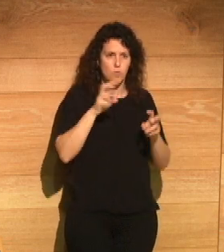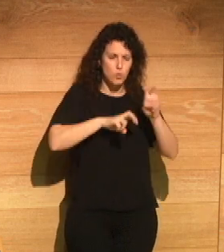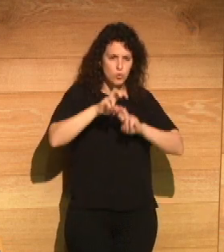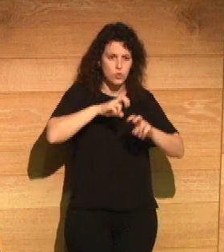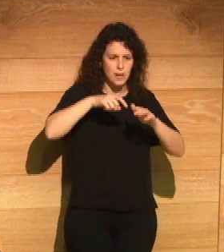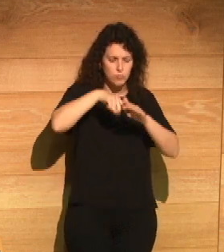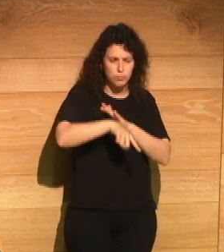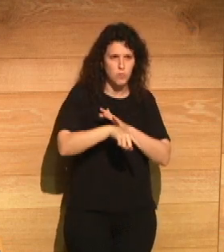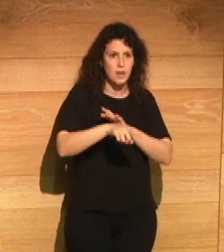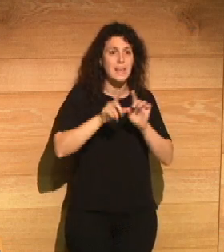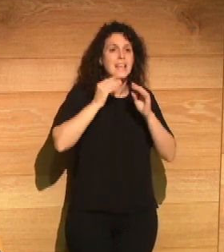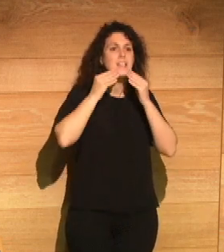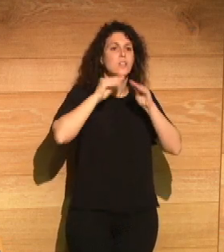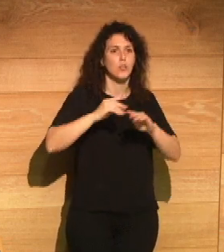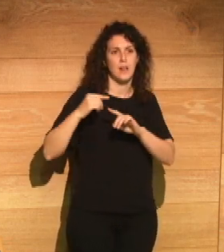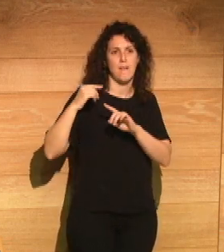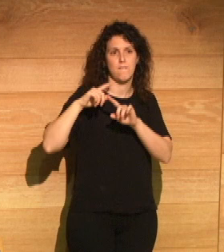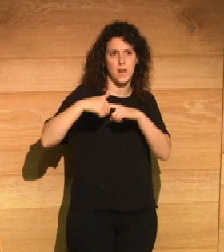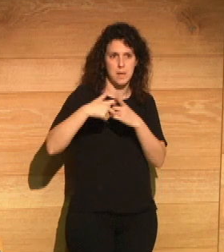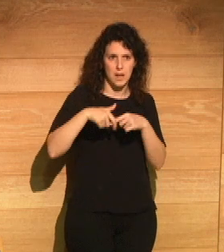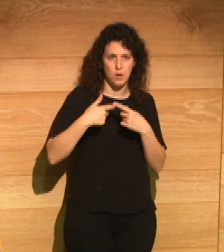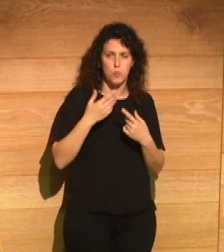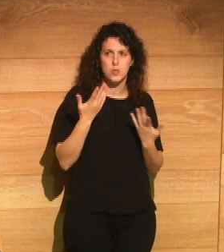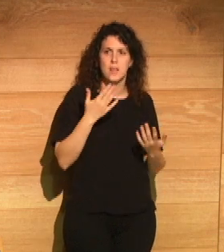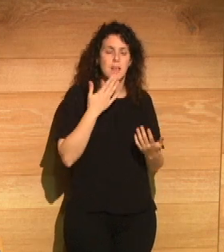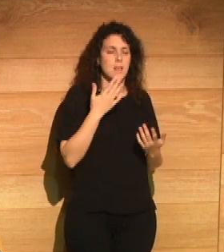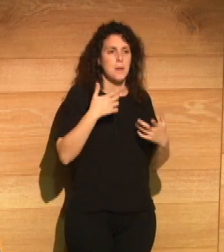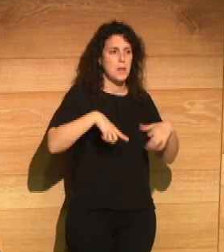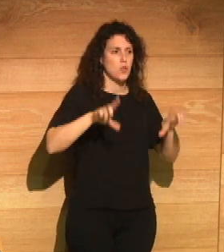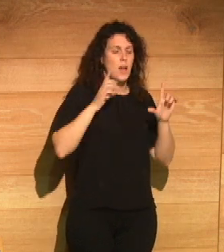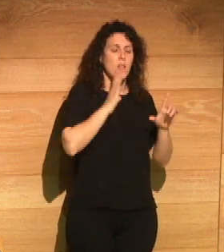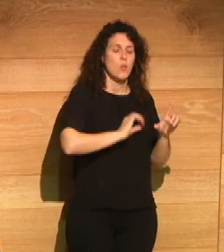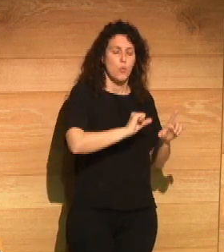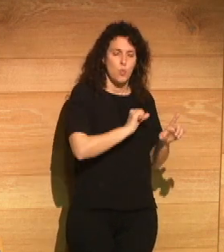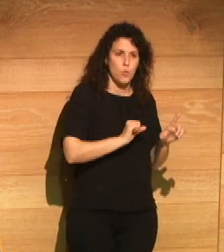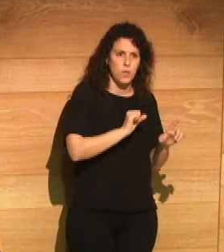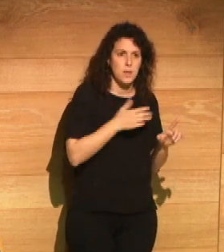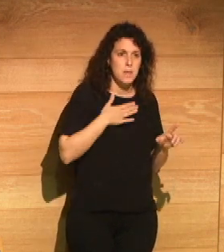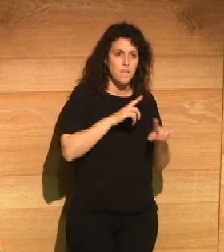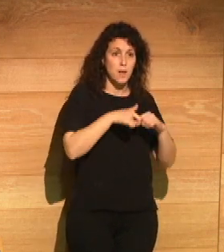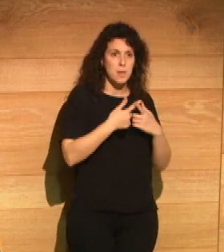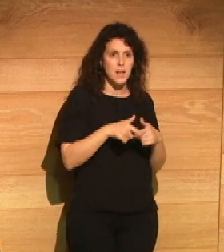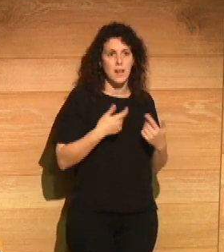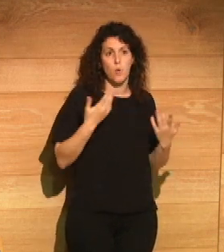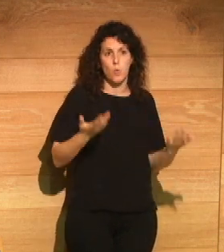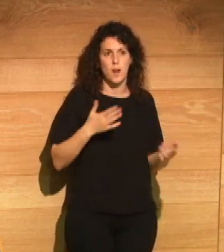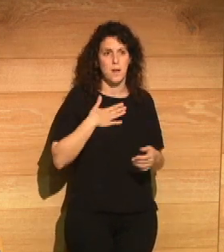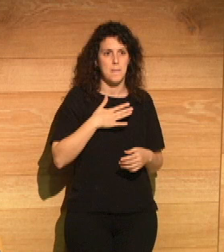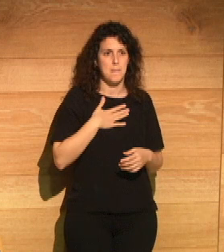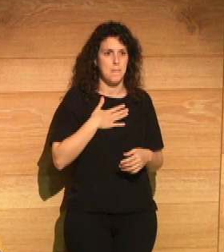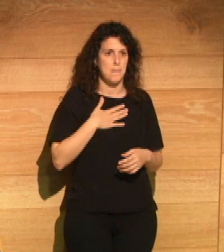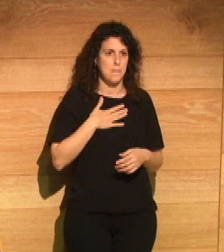familiar. Como, digamos, el personaje más dulce de toda mi familia materna siempre fue mi abuelo. Y era este